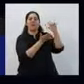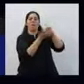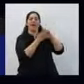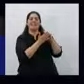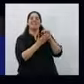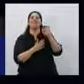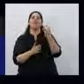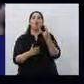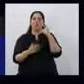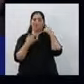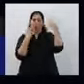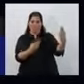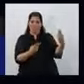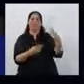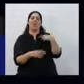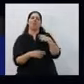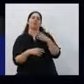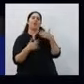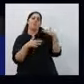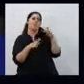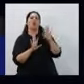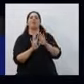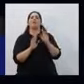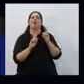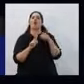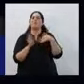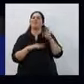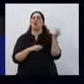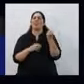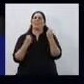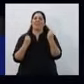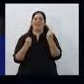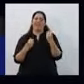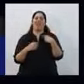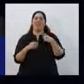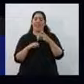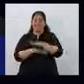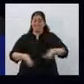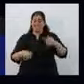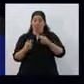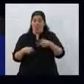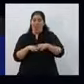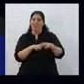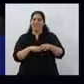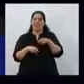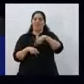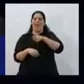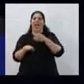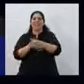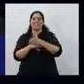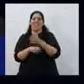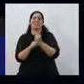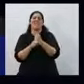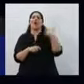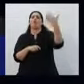unesco por haber hecho esto más allá de esta distinción lo importante es que le estamos dando las herramientas a estos chicos para acceder a los